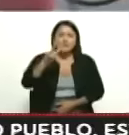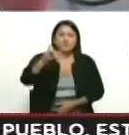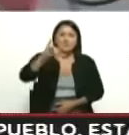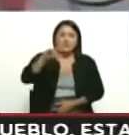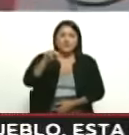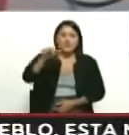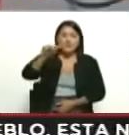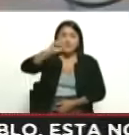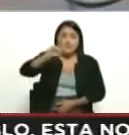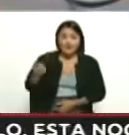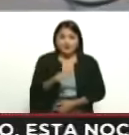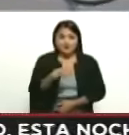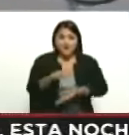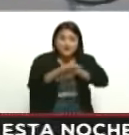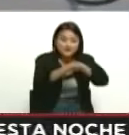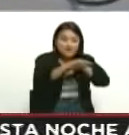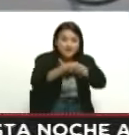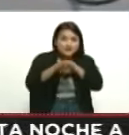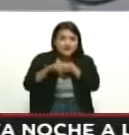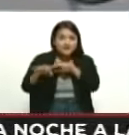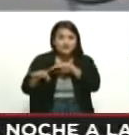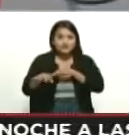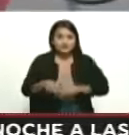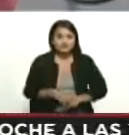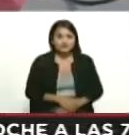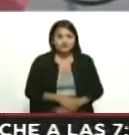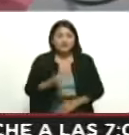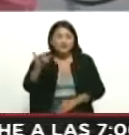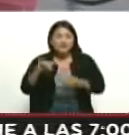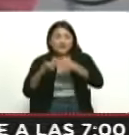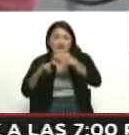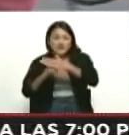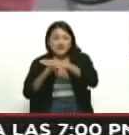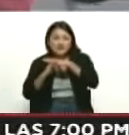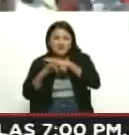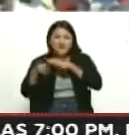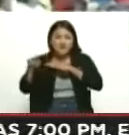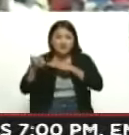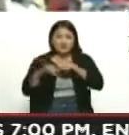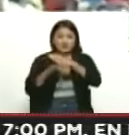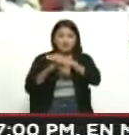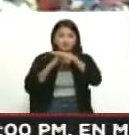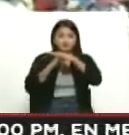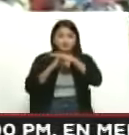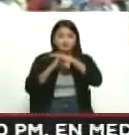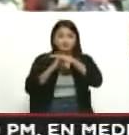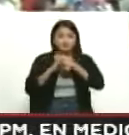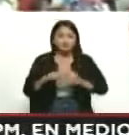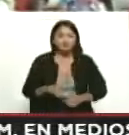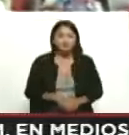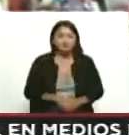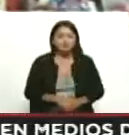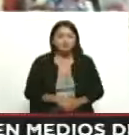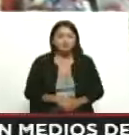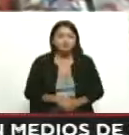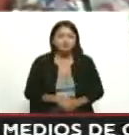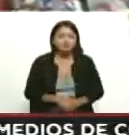aquí el Reino Unido, el pirata del mundo, tiene